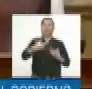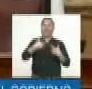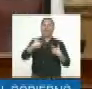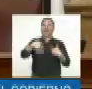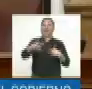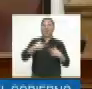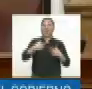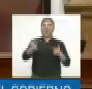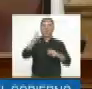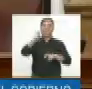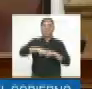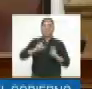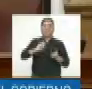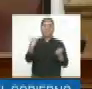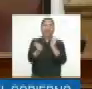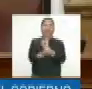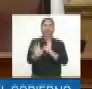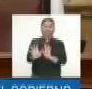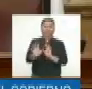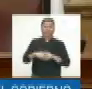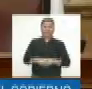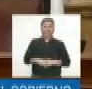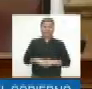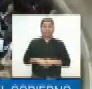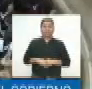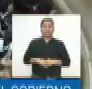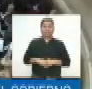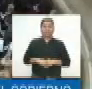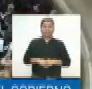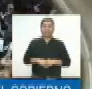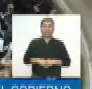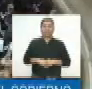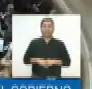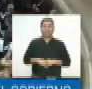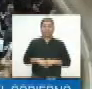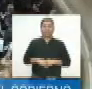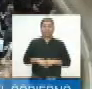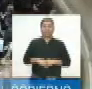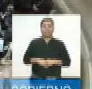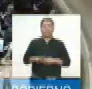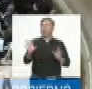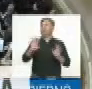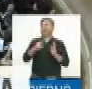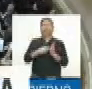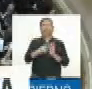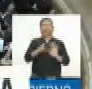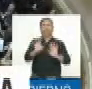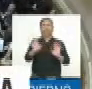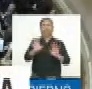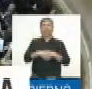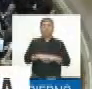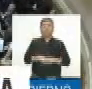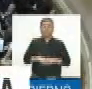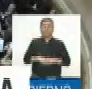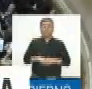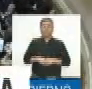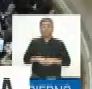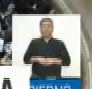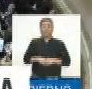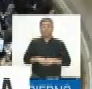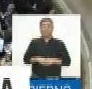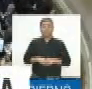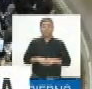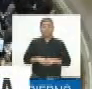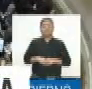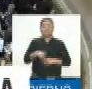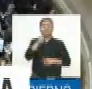provincia esté buscando monedas para sostenerse. Sí, muy crítico. Sí, que es la continuación de una disputa que está desarrollándose hace